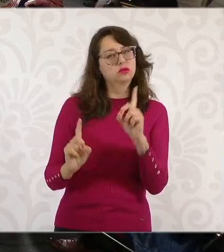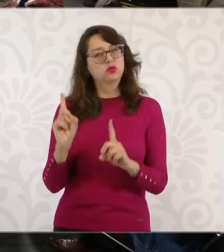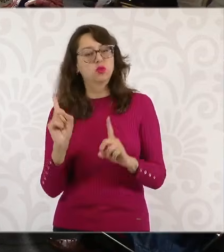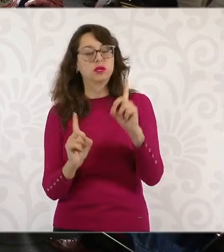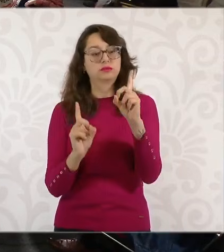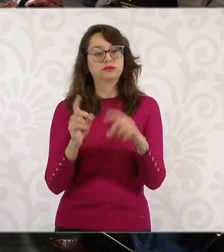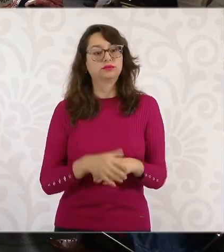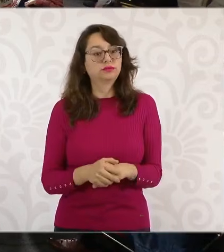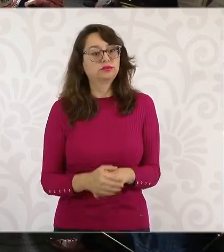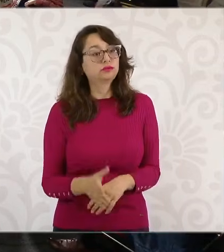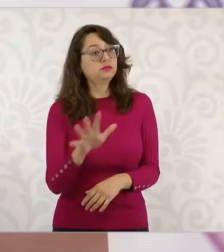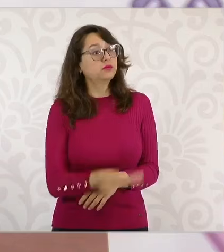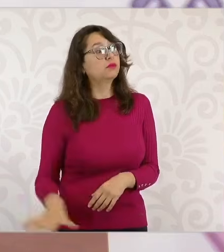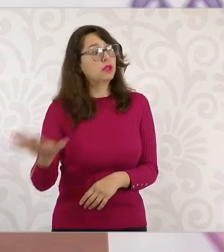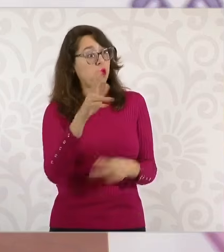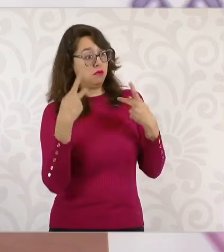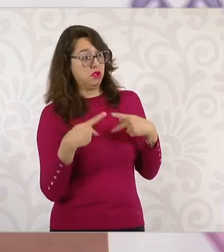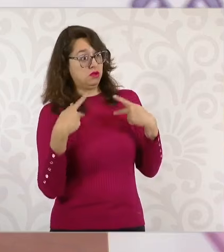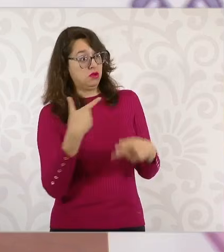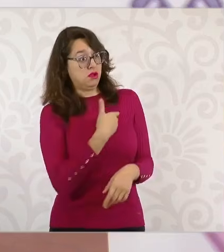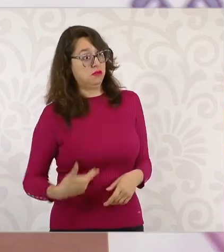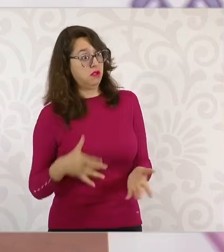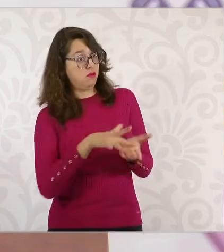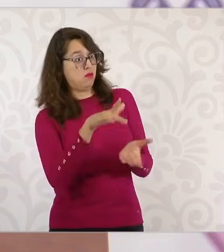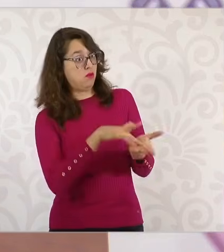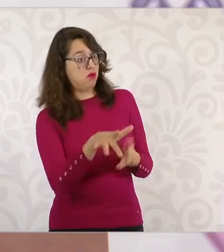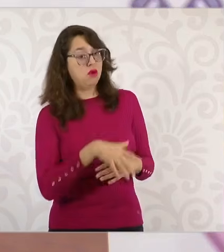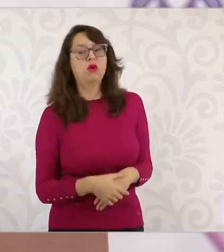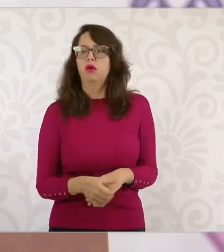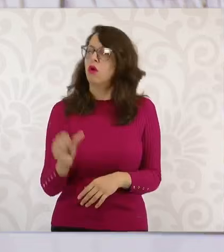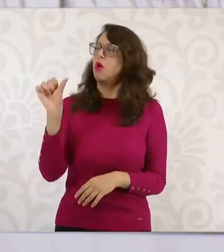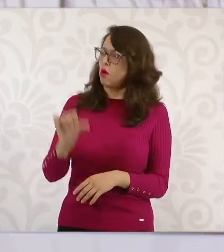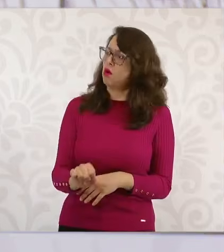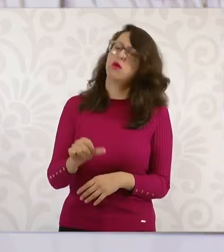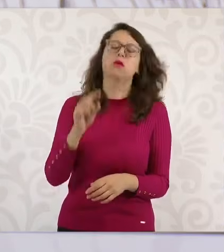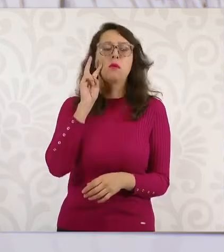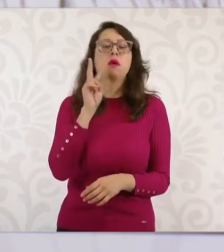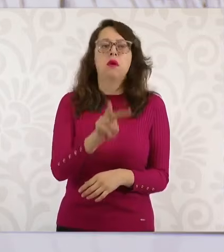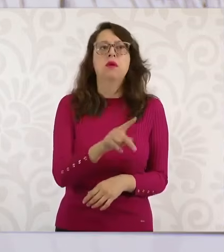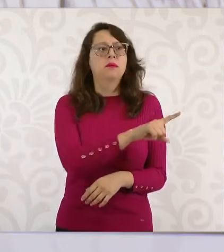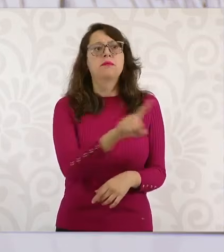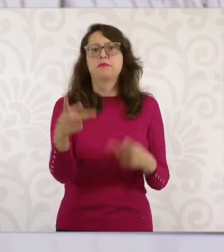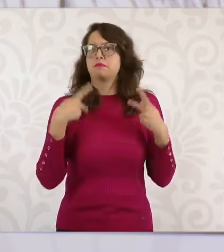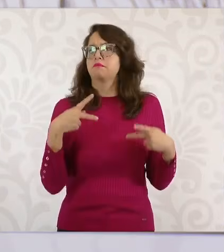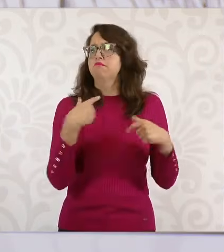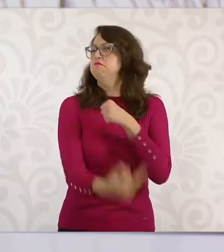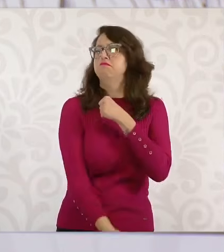movido? Pues hoy sale en el Financiero también un incremento, igual en SDP,